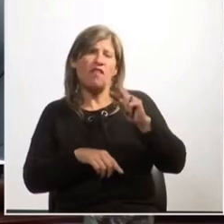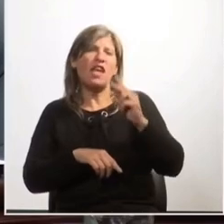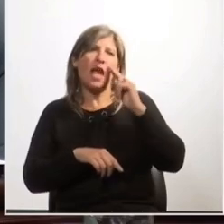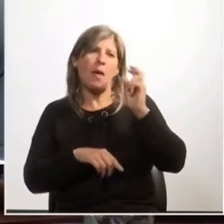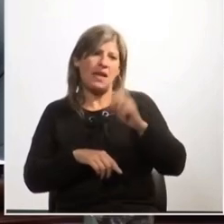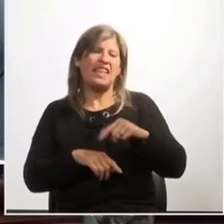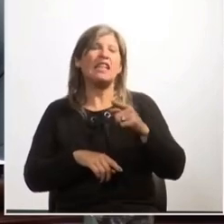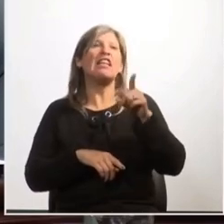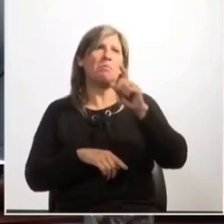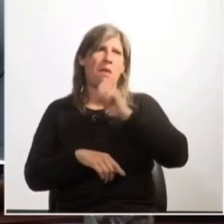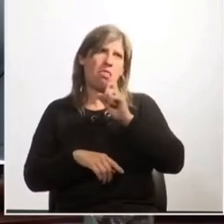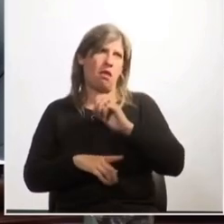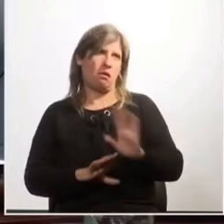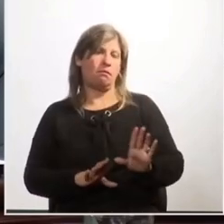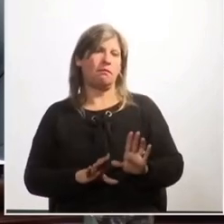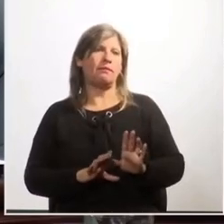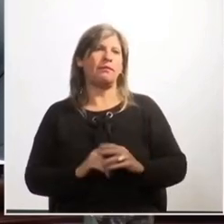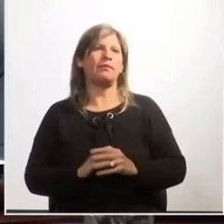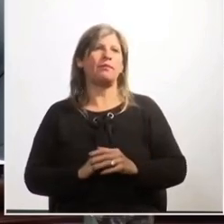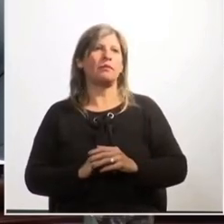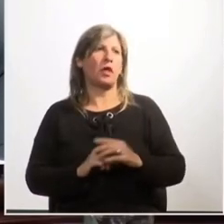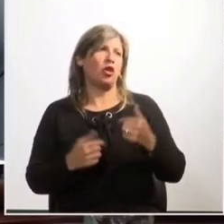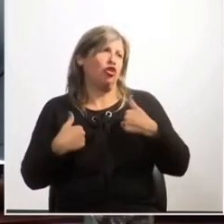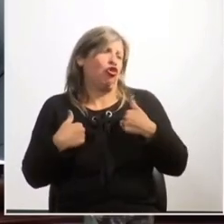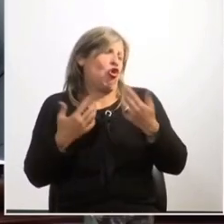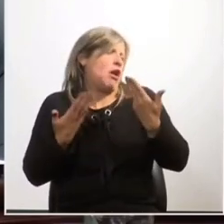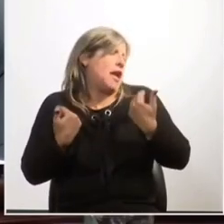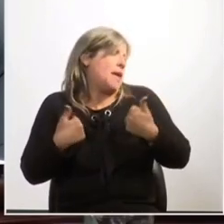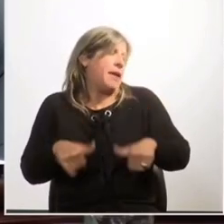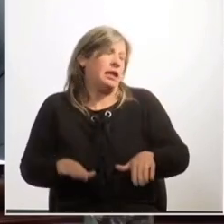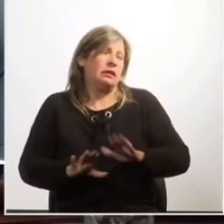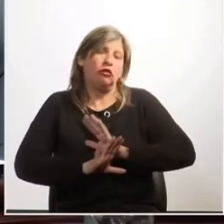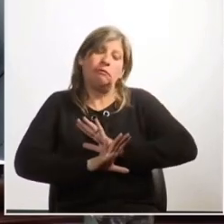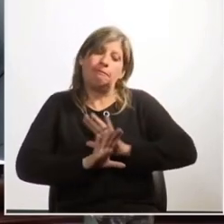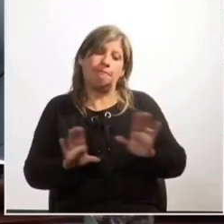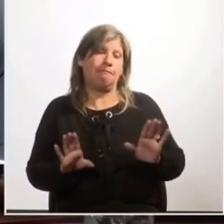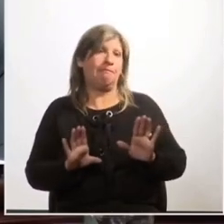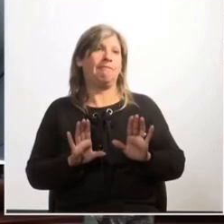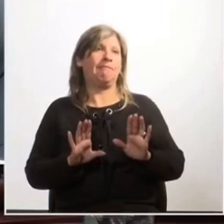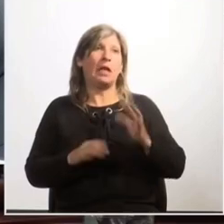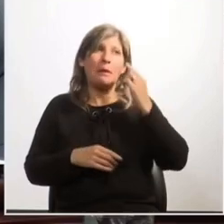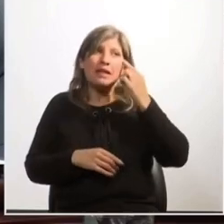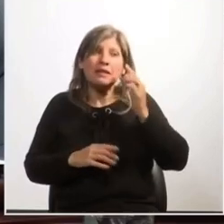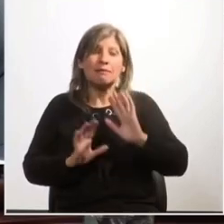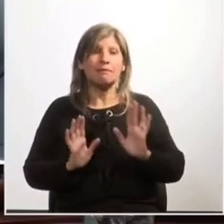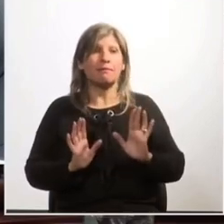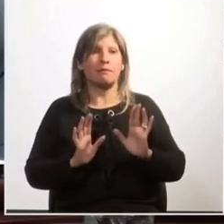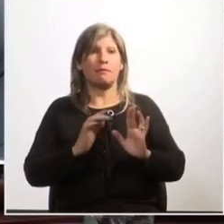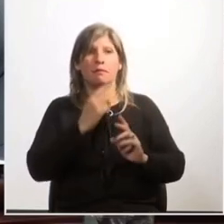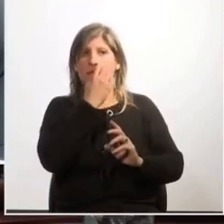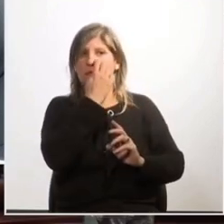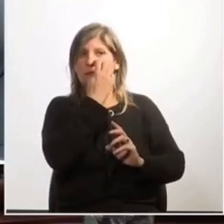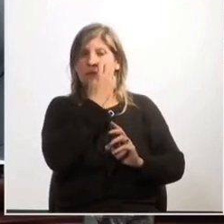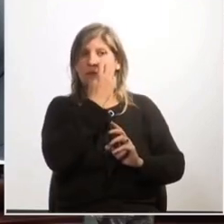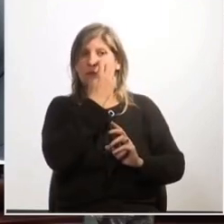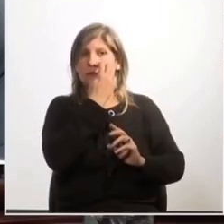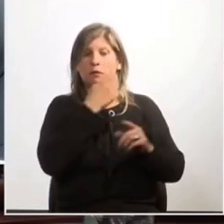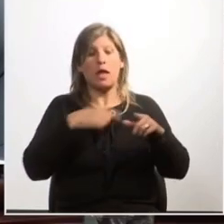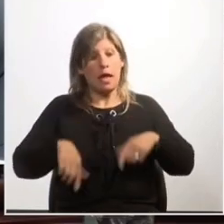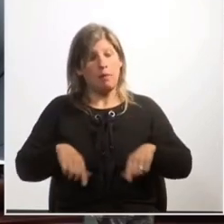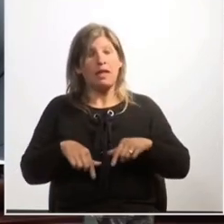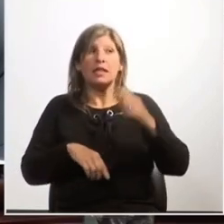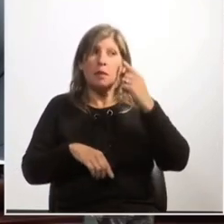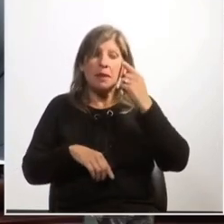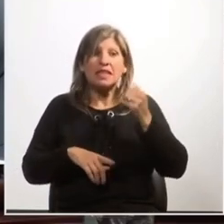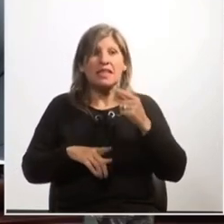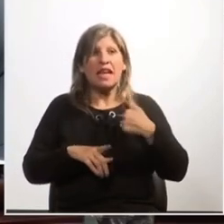estaba mintiendo. Yo lamento enormemente, ¿sí?, pensar que el ministro piense que hay